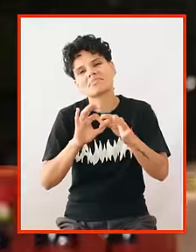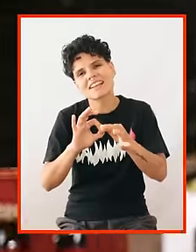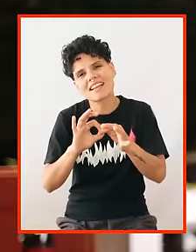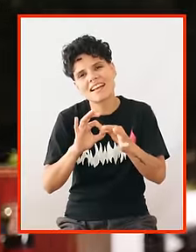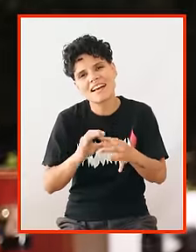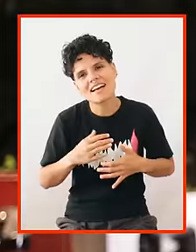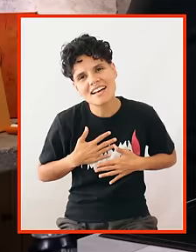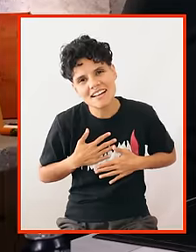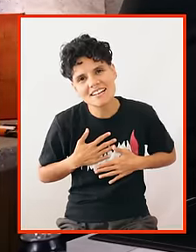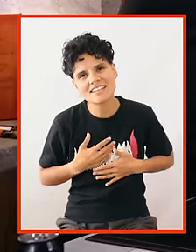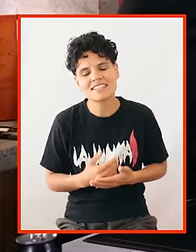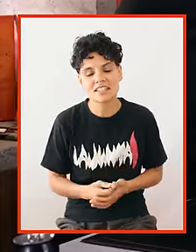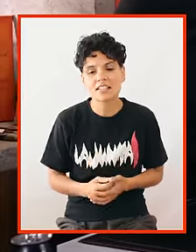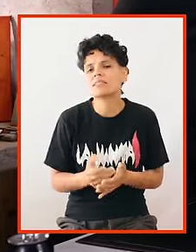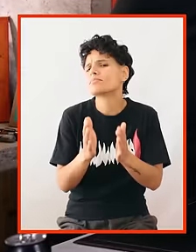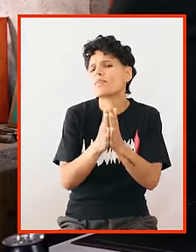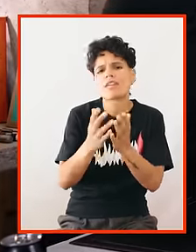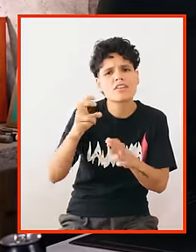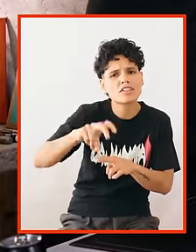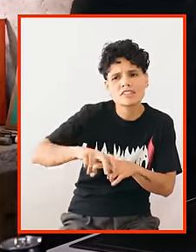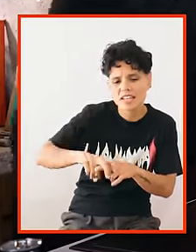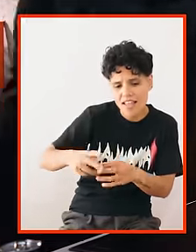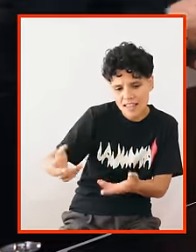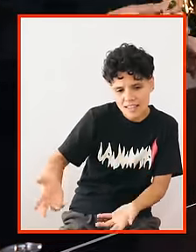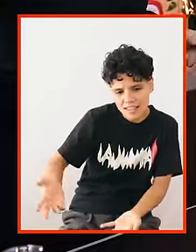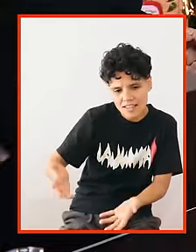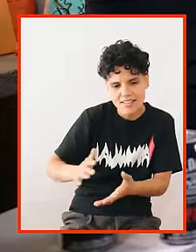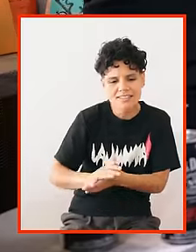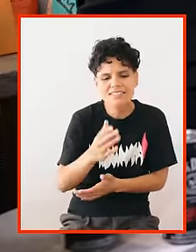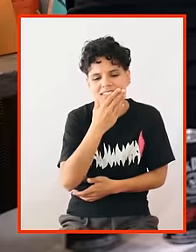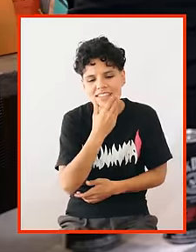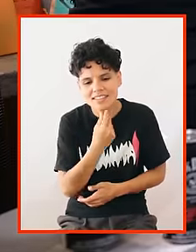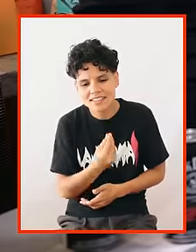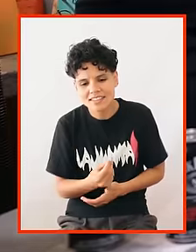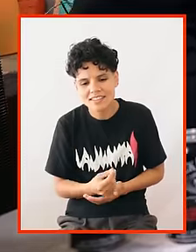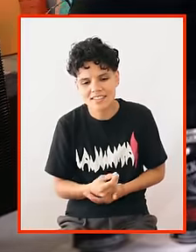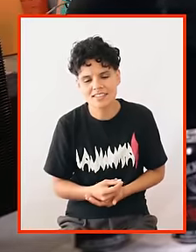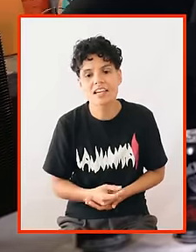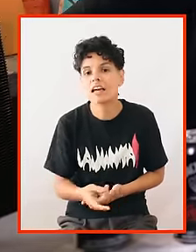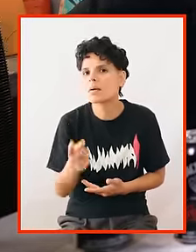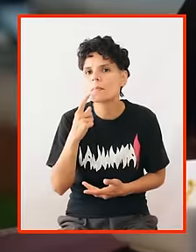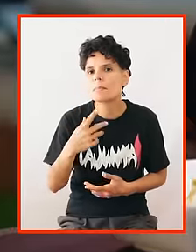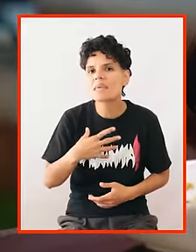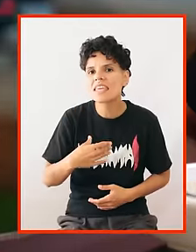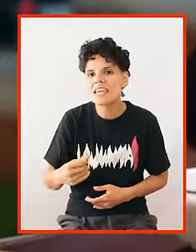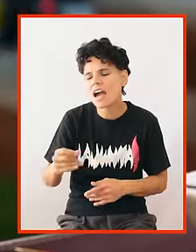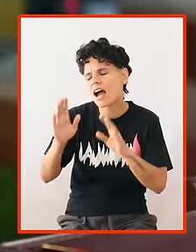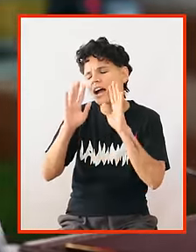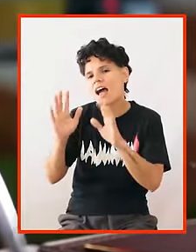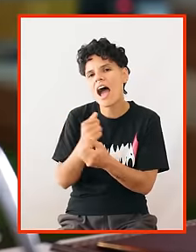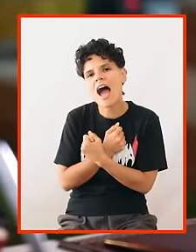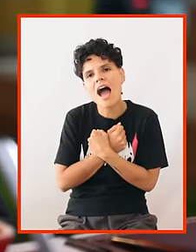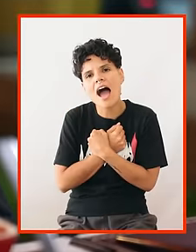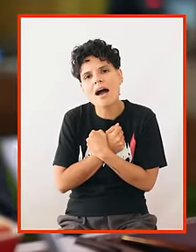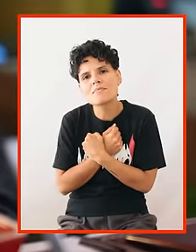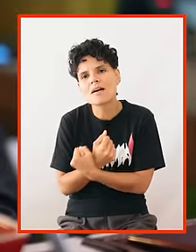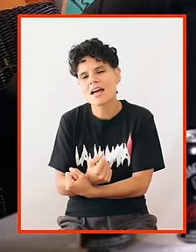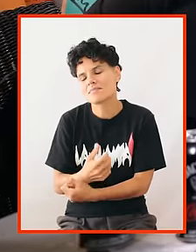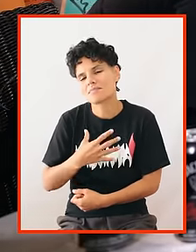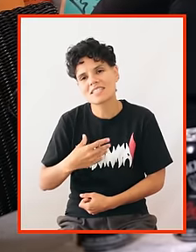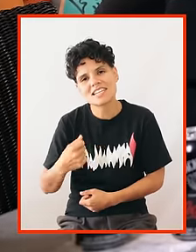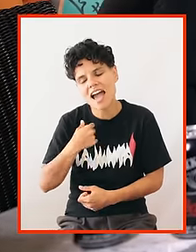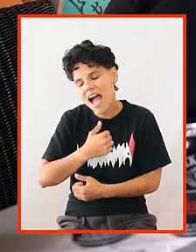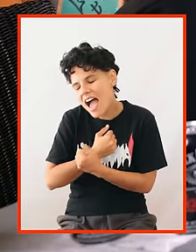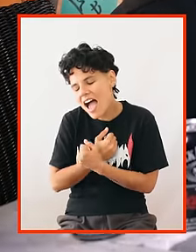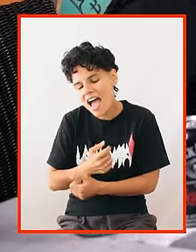¿Cómo estás, mi niño hermoso? Oye, asiento, por favor. Lindo, por favor. Porque... Mi hija no para escucharlo. Lo ama. ¿Quién? Mi hija. ¿Tu hija